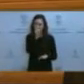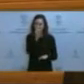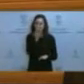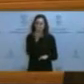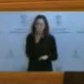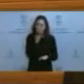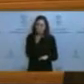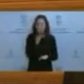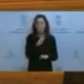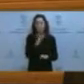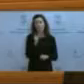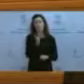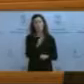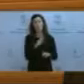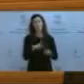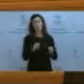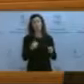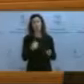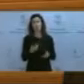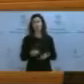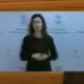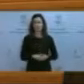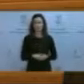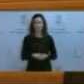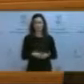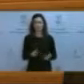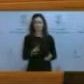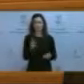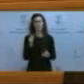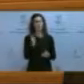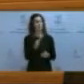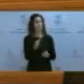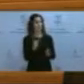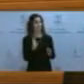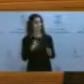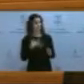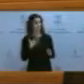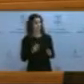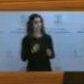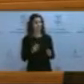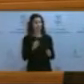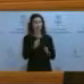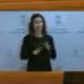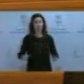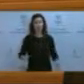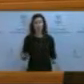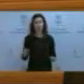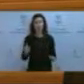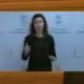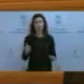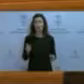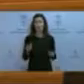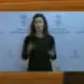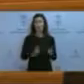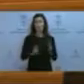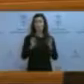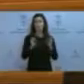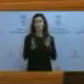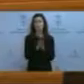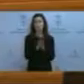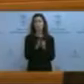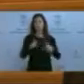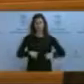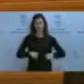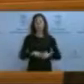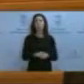Y segunda pregunta, y con esto finalizo. La segunda pregunta, que es muy lícita que se hagan los ciudadanos y que nos hagamos las formaciones políticas y especialmente la comunidad educativa,